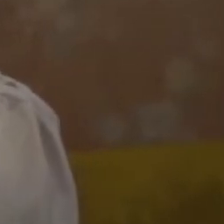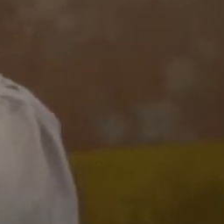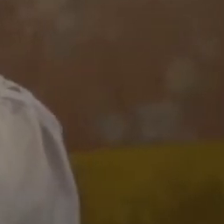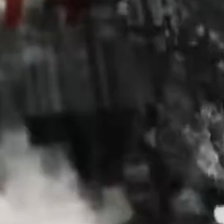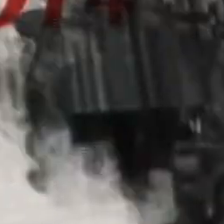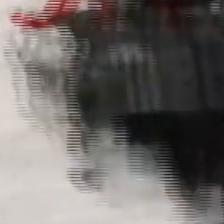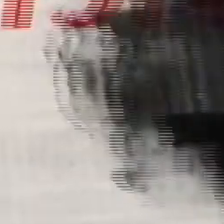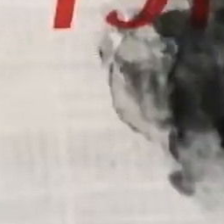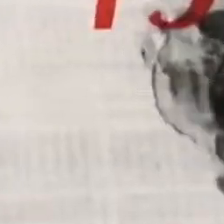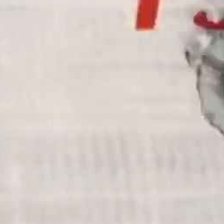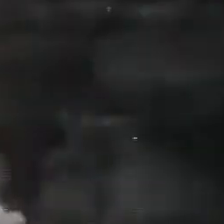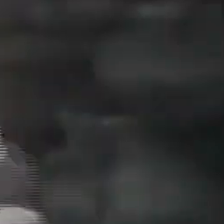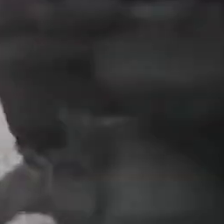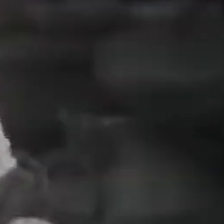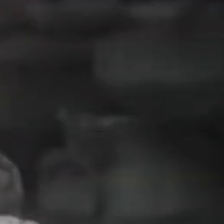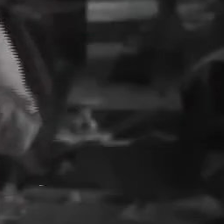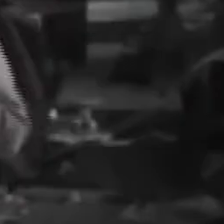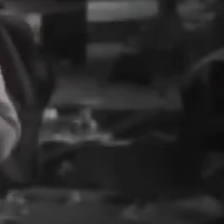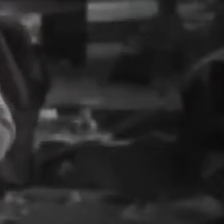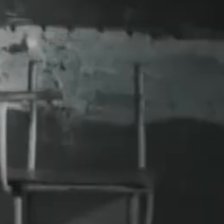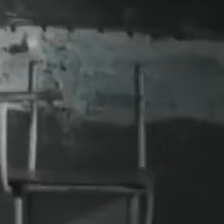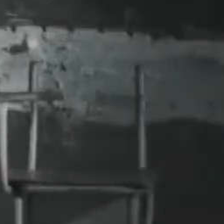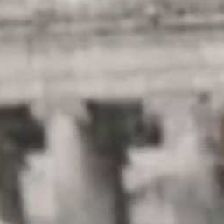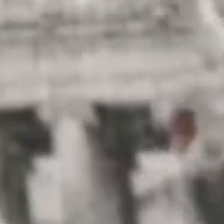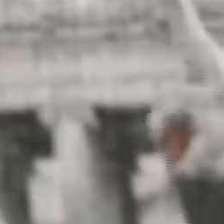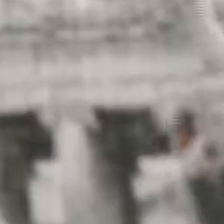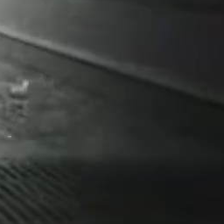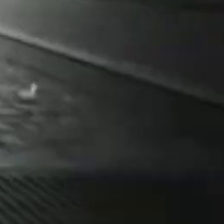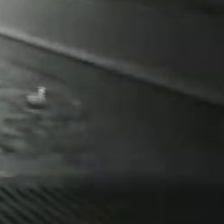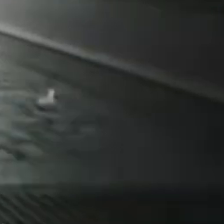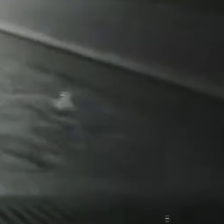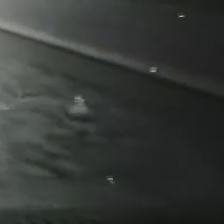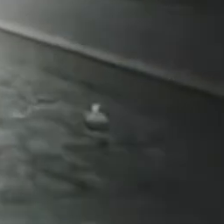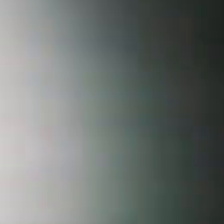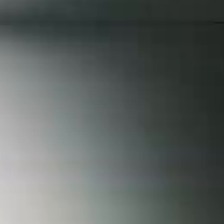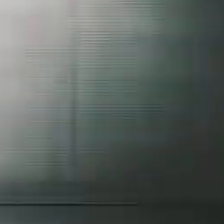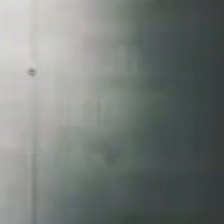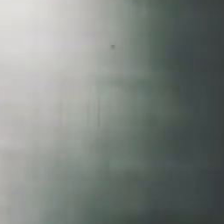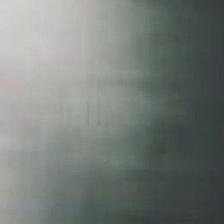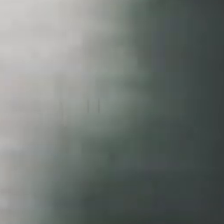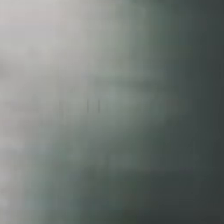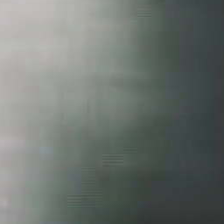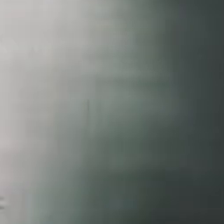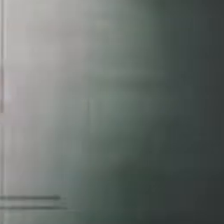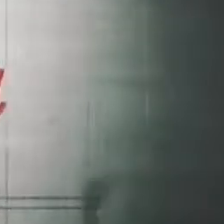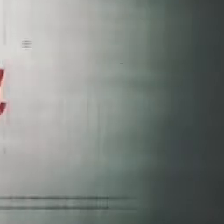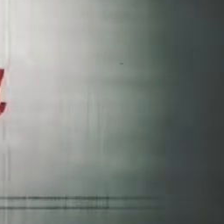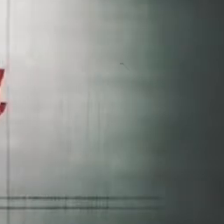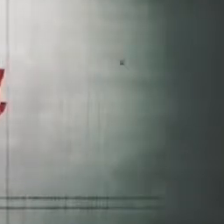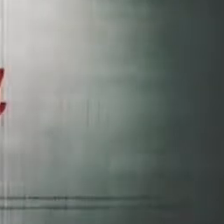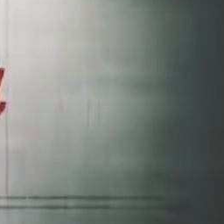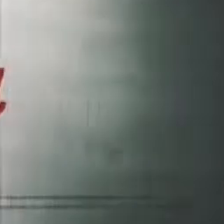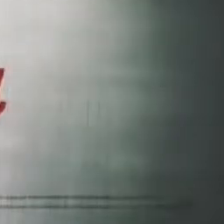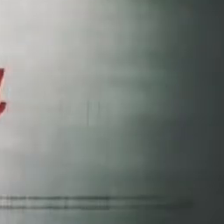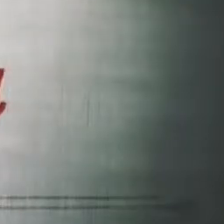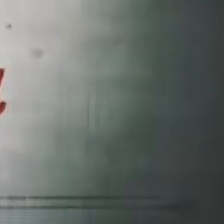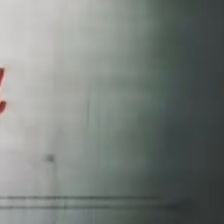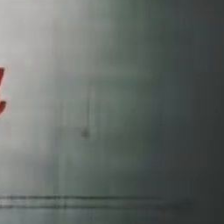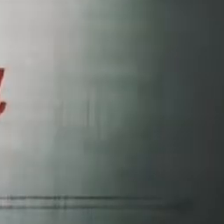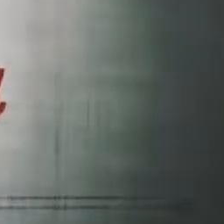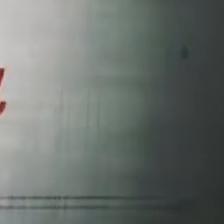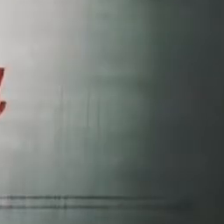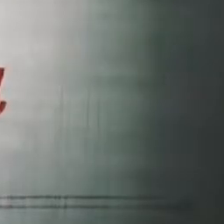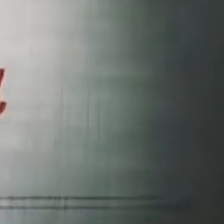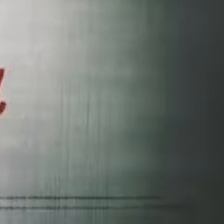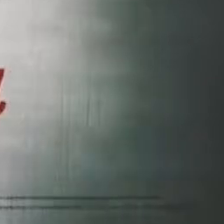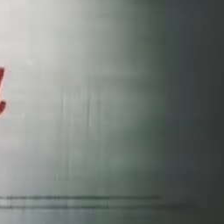estoy dormida. La Loca Margarita, una serie de parte de la historia de Colombia. Estreno el sábado 16 de enero